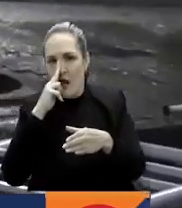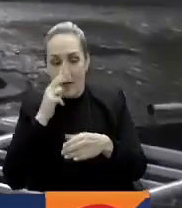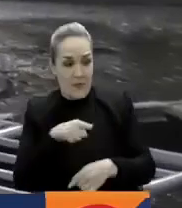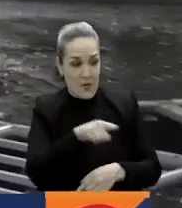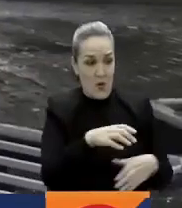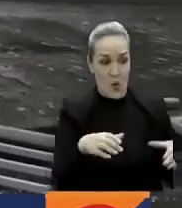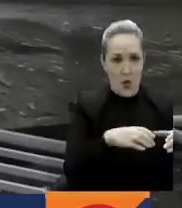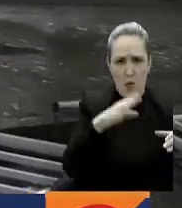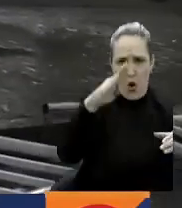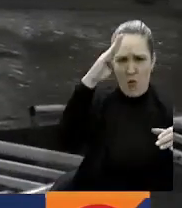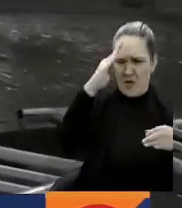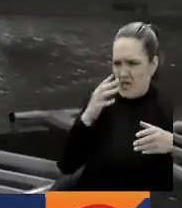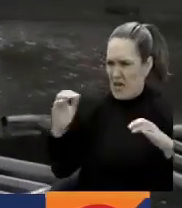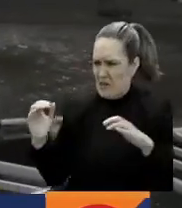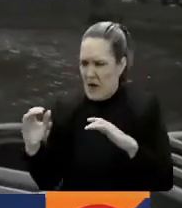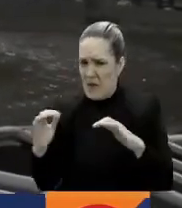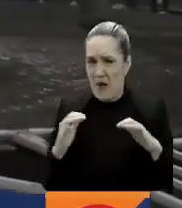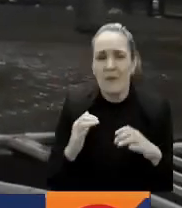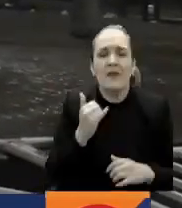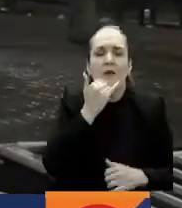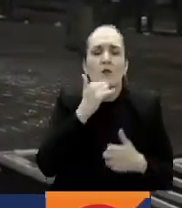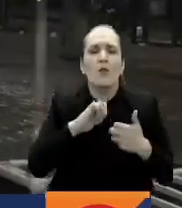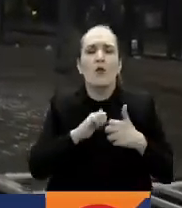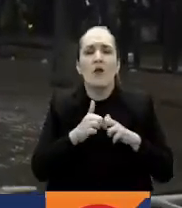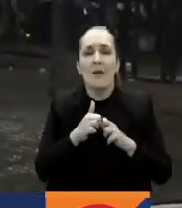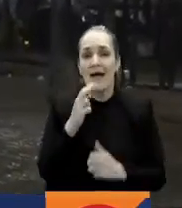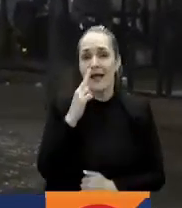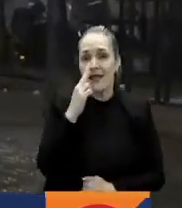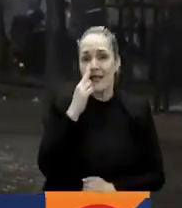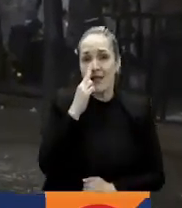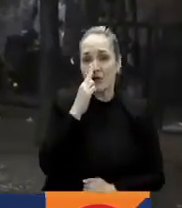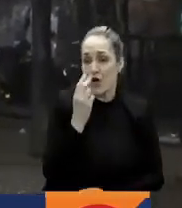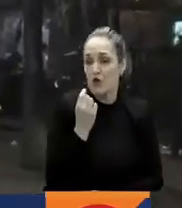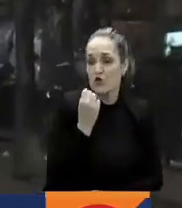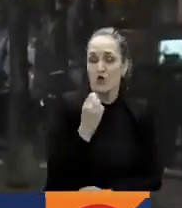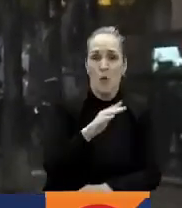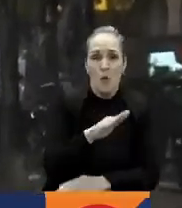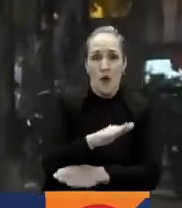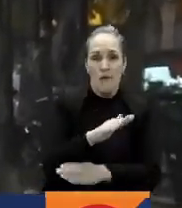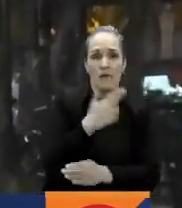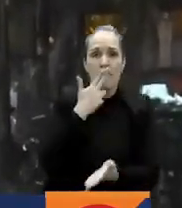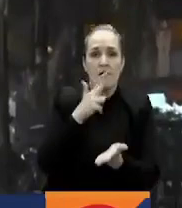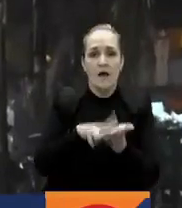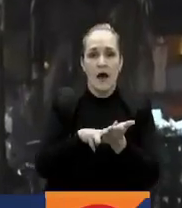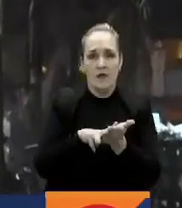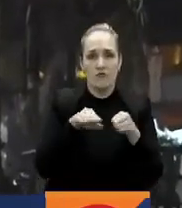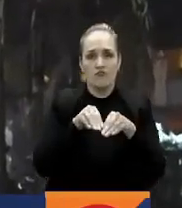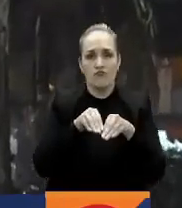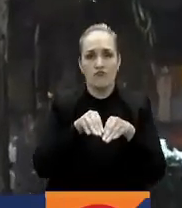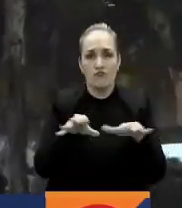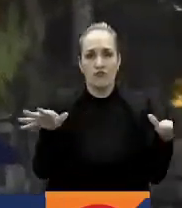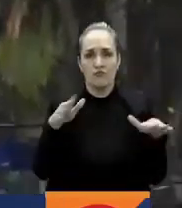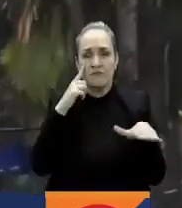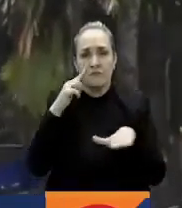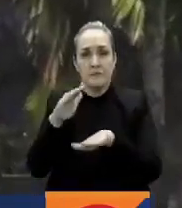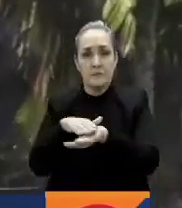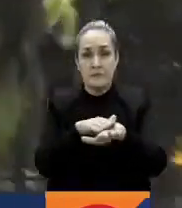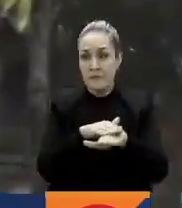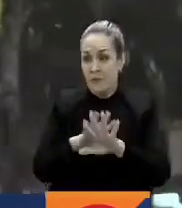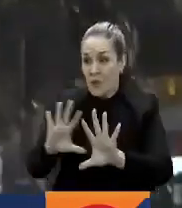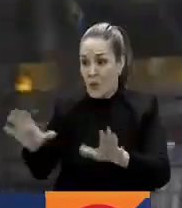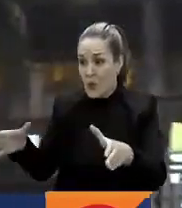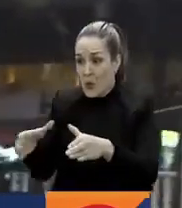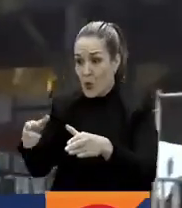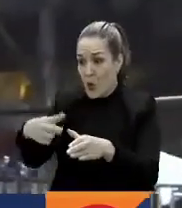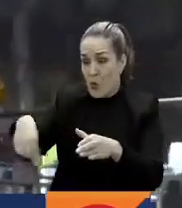o en este caso pues el Club Atlético Nacional en horas de la tarde emitió un comunicado donde asegura de que quita todos los beneficios